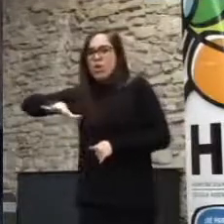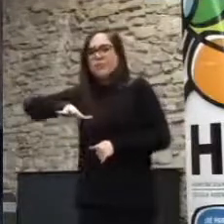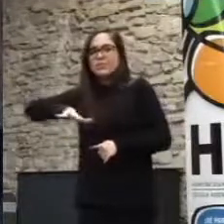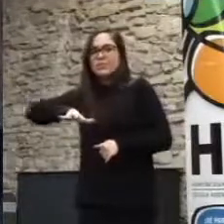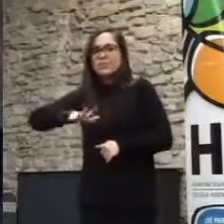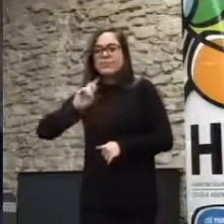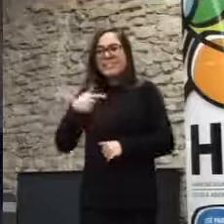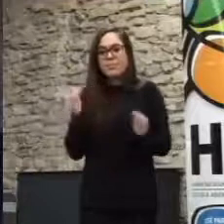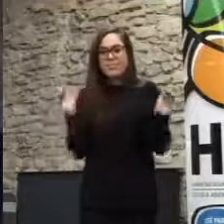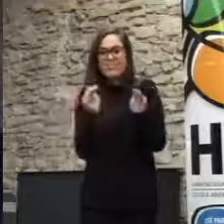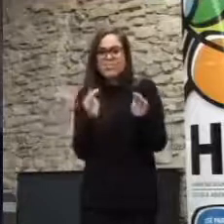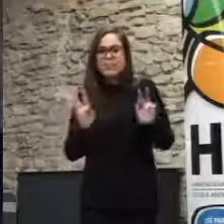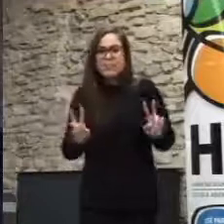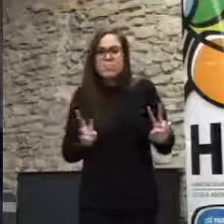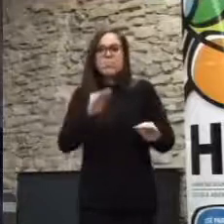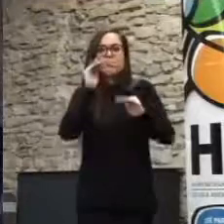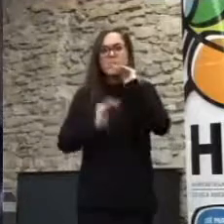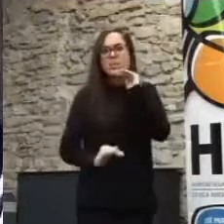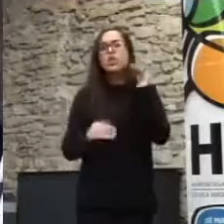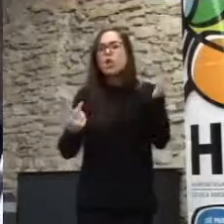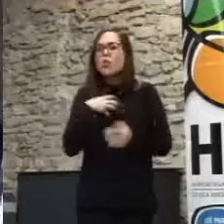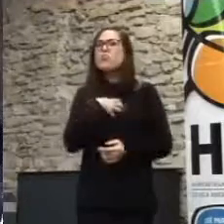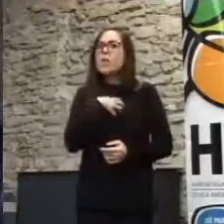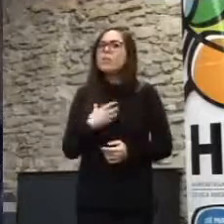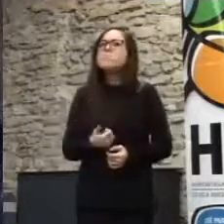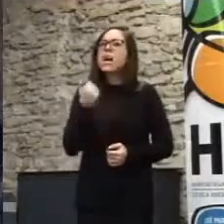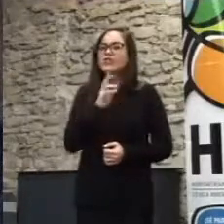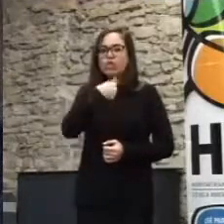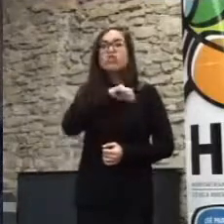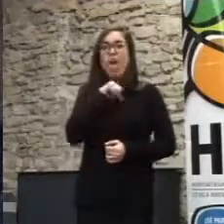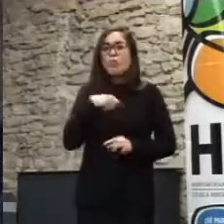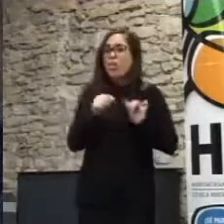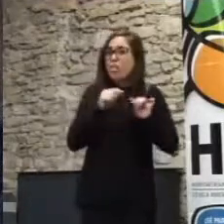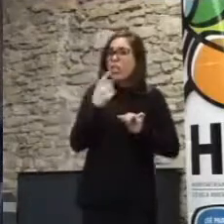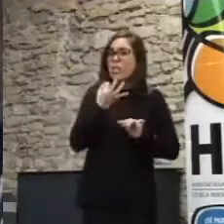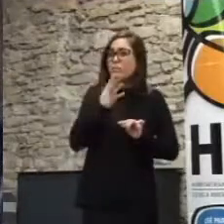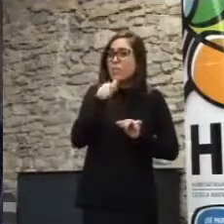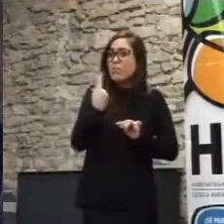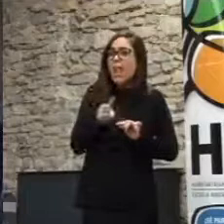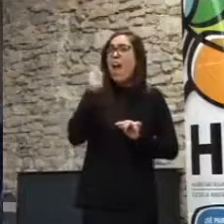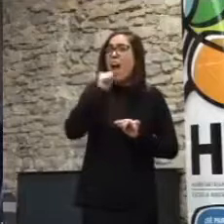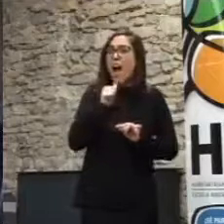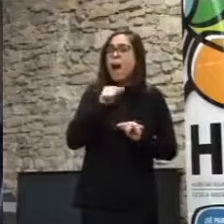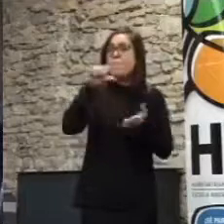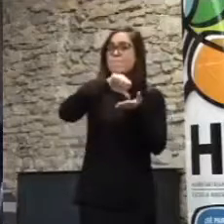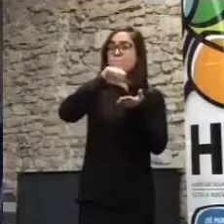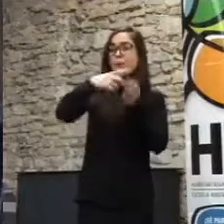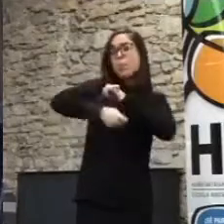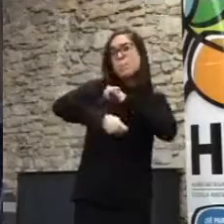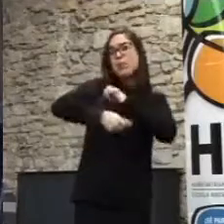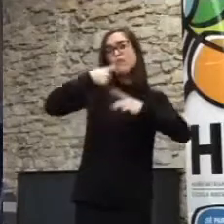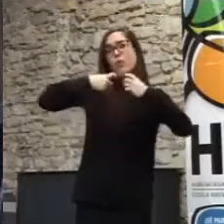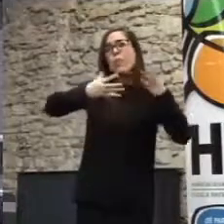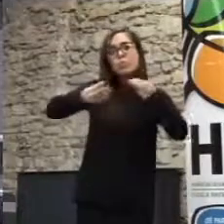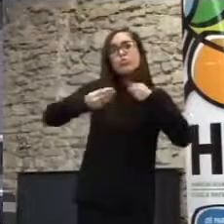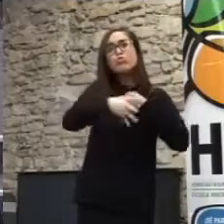y de actividad. Es verdad, y eso es una autocrítica que tenemos que hacer, ¿no? Que el resto del territorio se nos queda muy fuera del foco. Por lo tanto, sí.